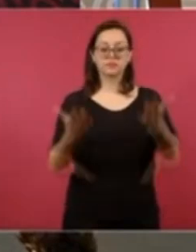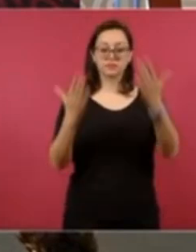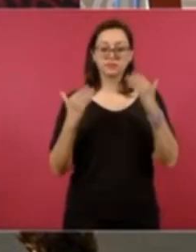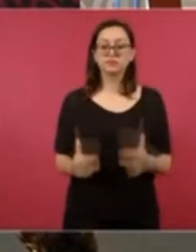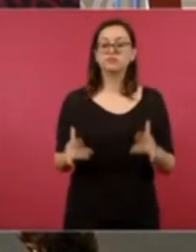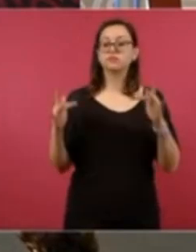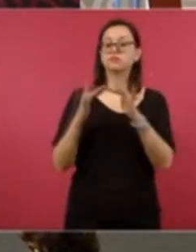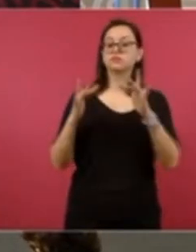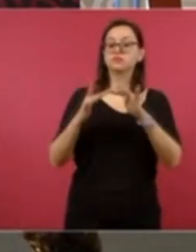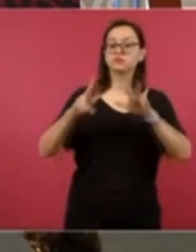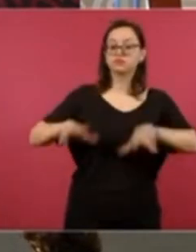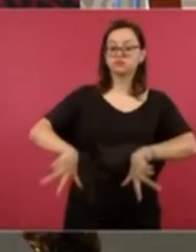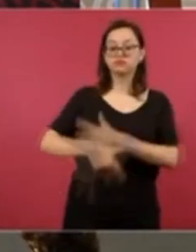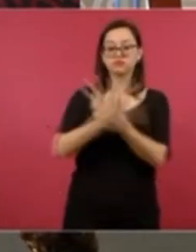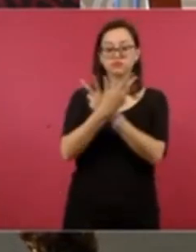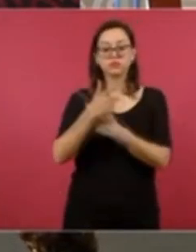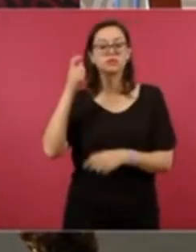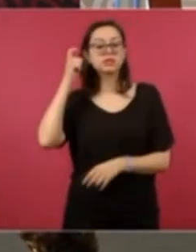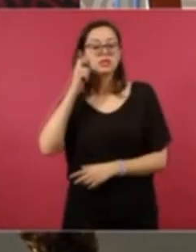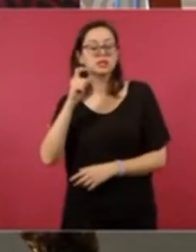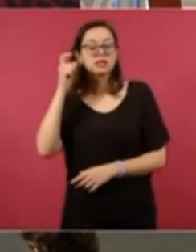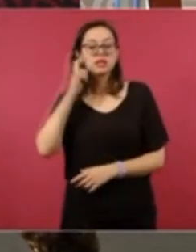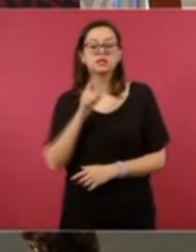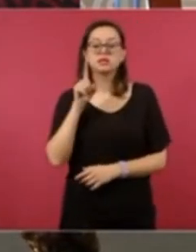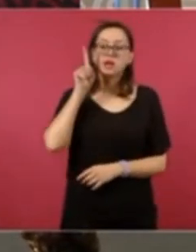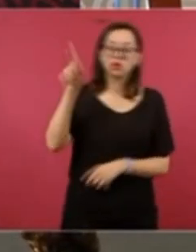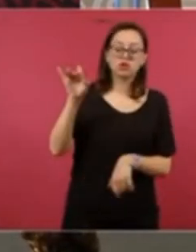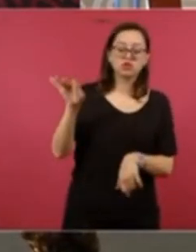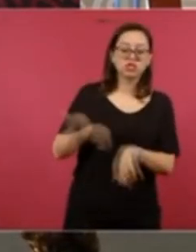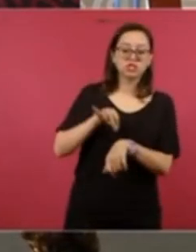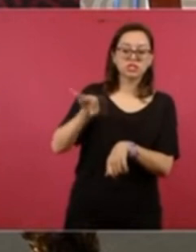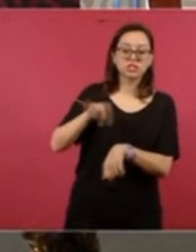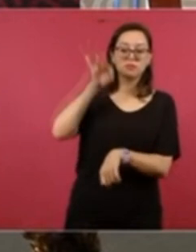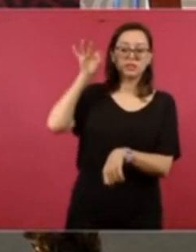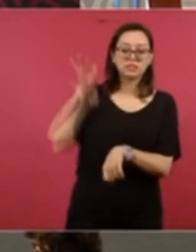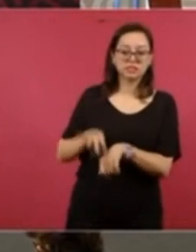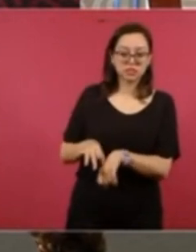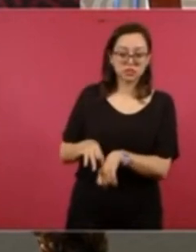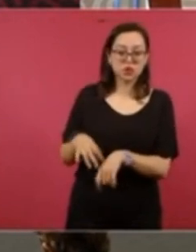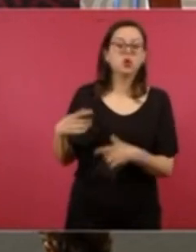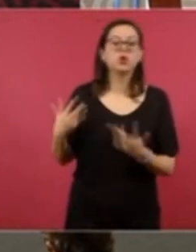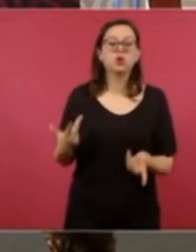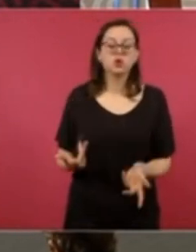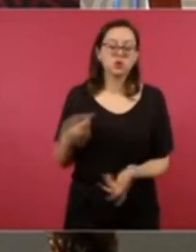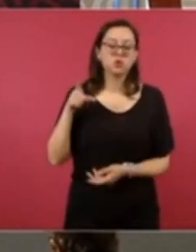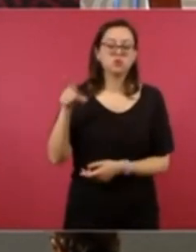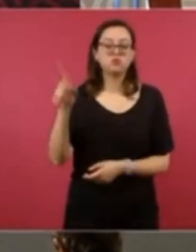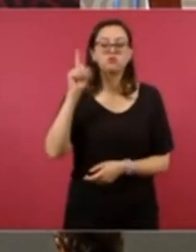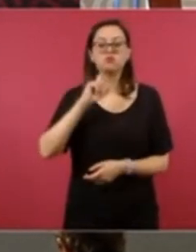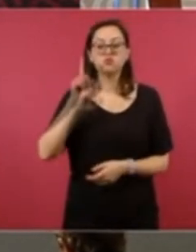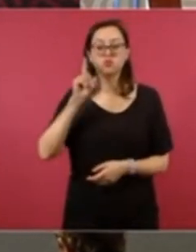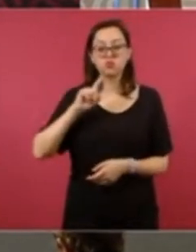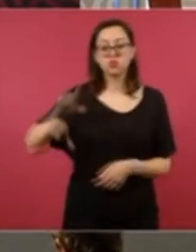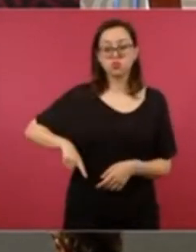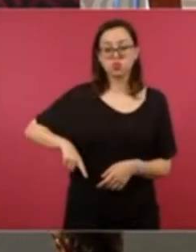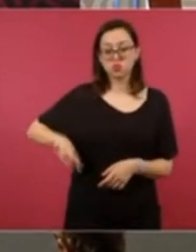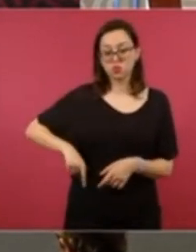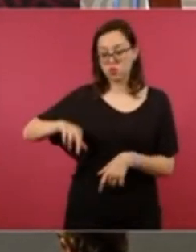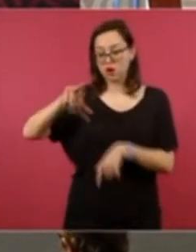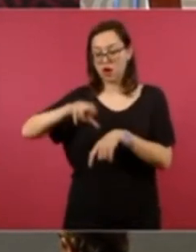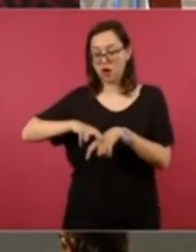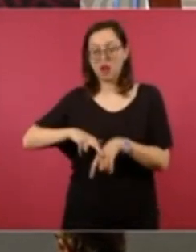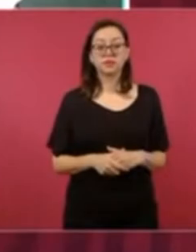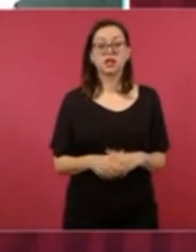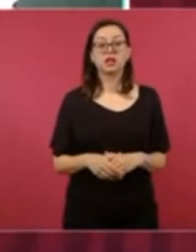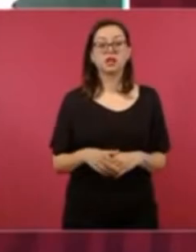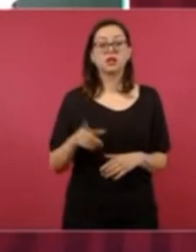La transformación en la salud en el estado de Guerrero avanza y da resultados con las acciones de salud del gobierno federal y de la gobernadora Evelyn